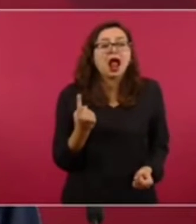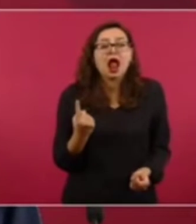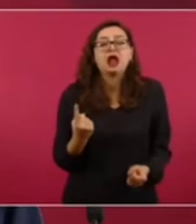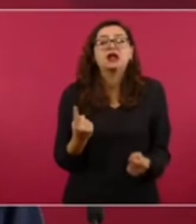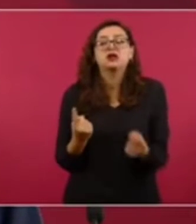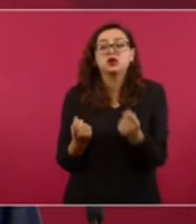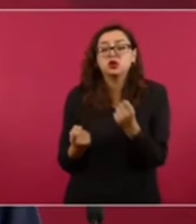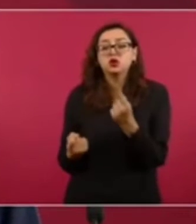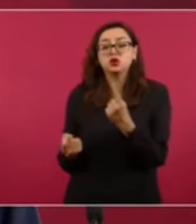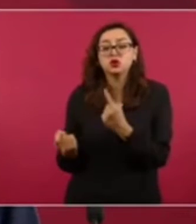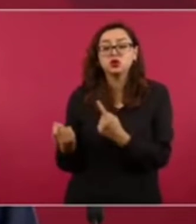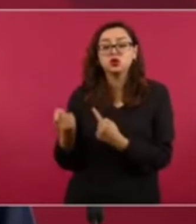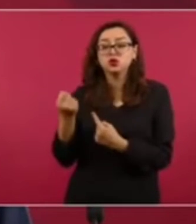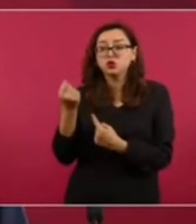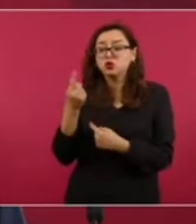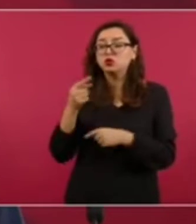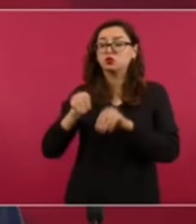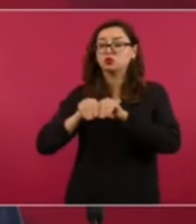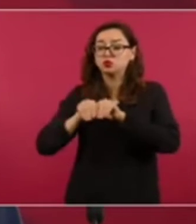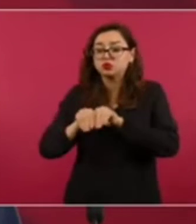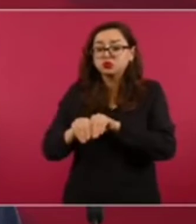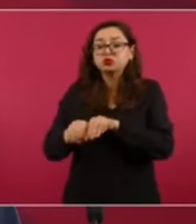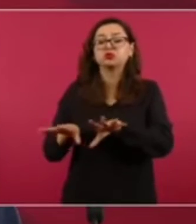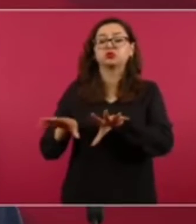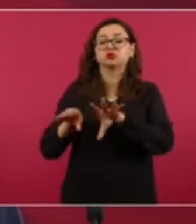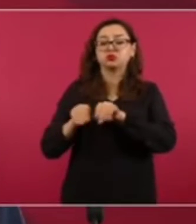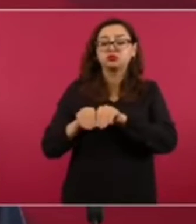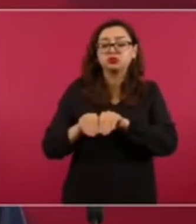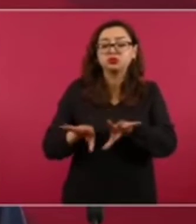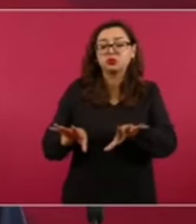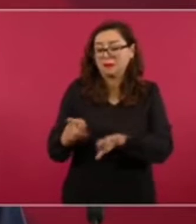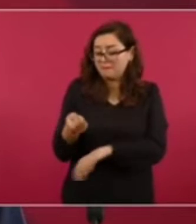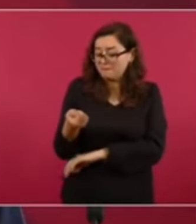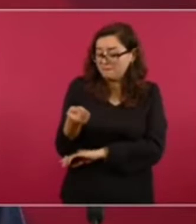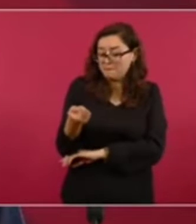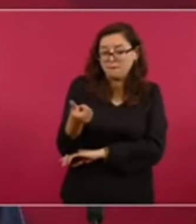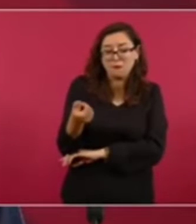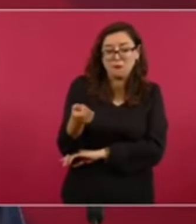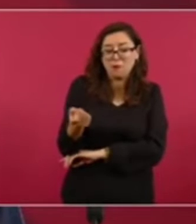que hacían reportajes sobre estas cosas.